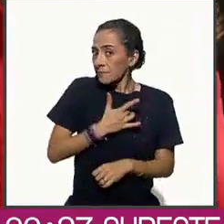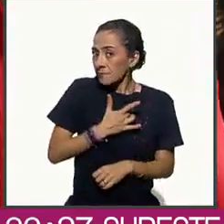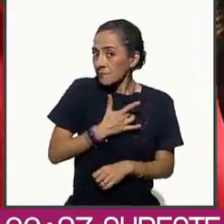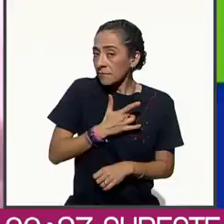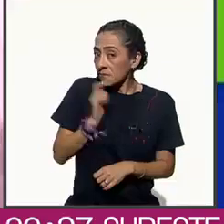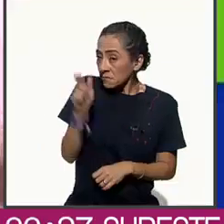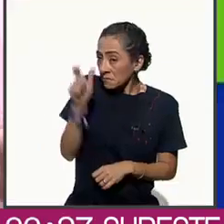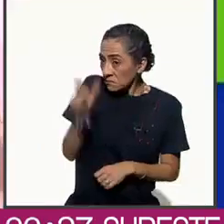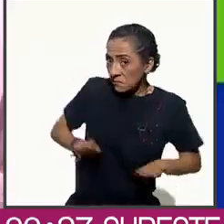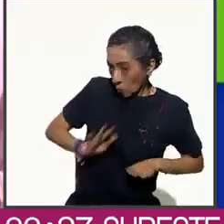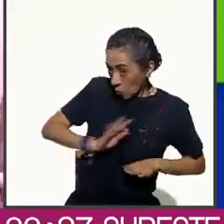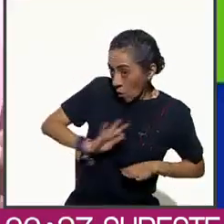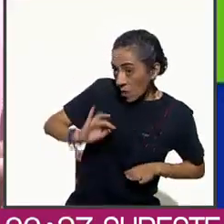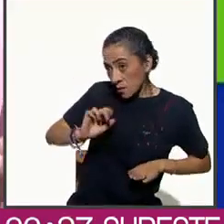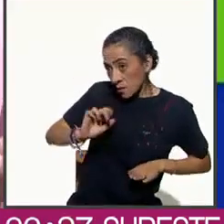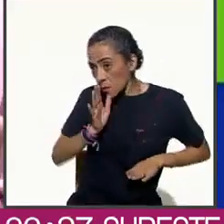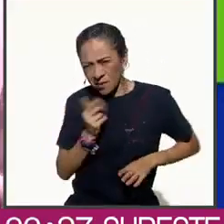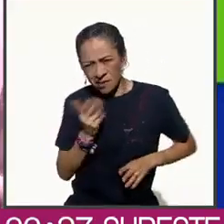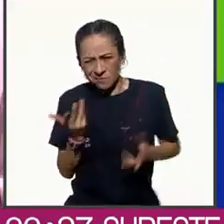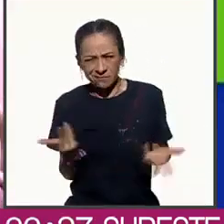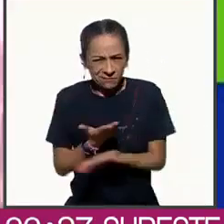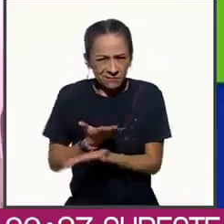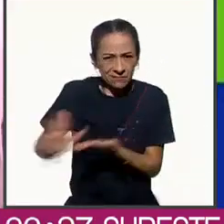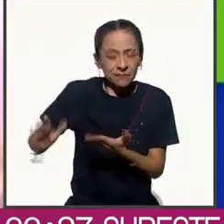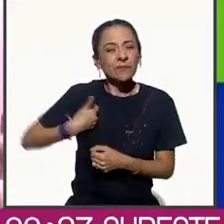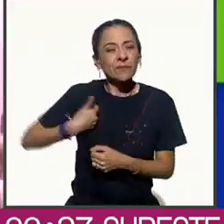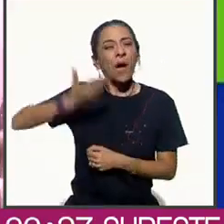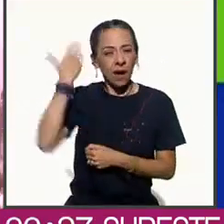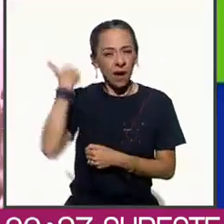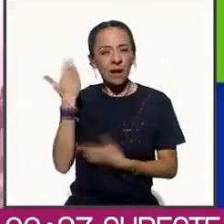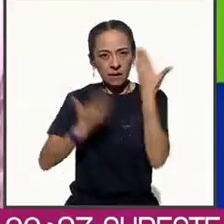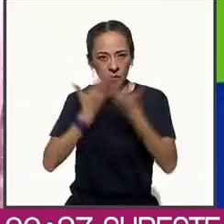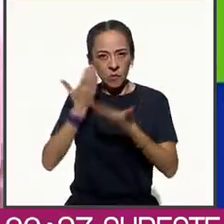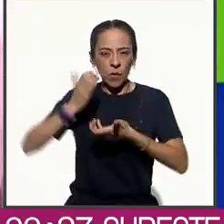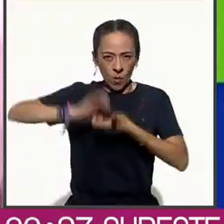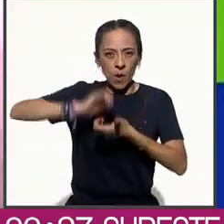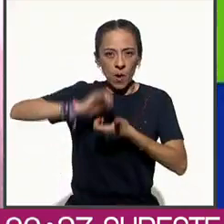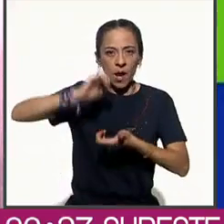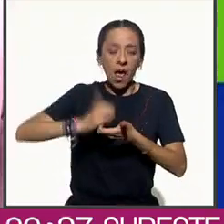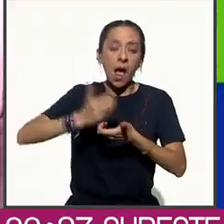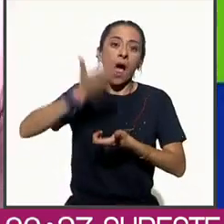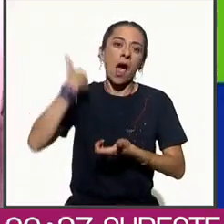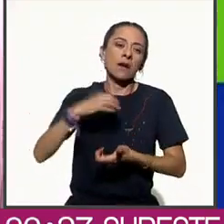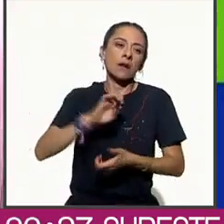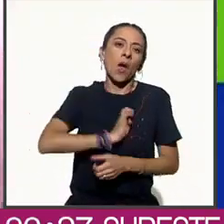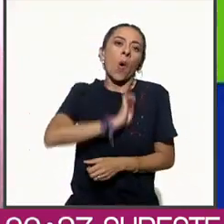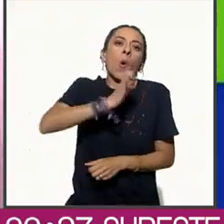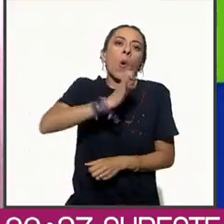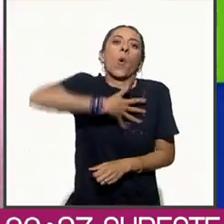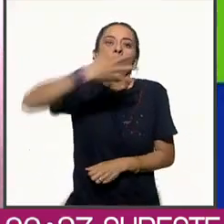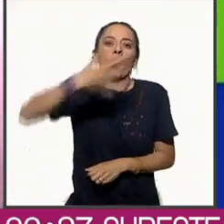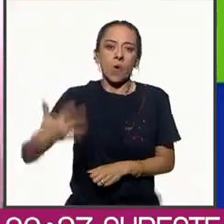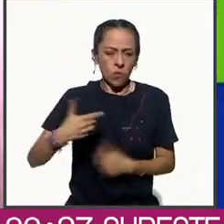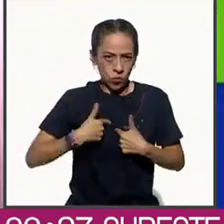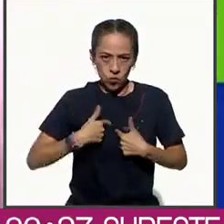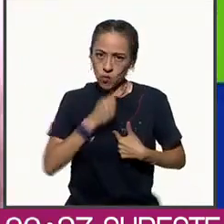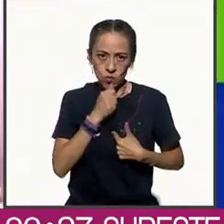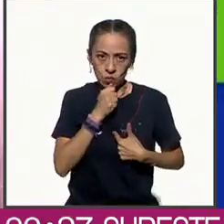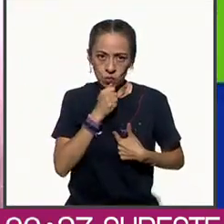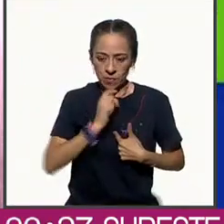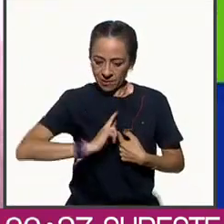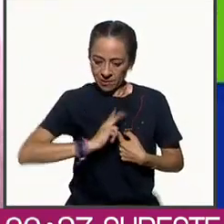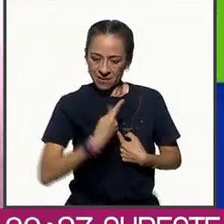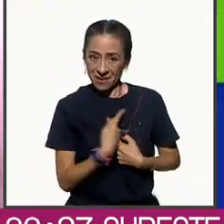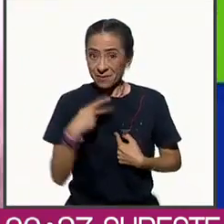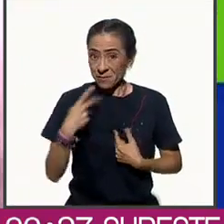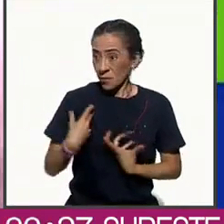capacidades. Cuando estudié lo que fue el CONALEP, eran muy homofóbicos. En ese tiempo todavía no me declaraba como chico trans, pero sí eran muy homofóbicos conmigo y con mi pareja,